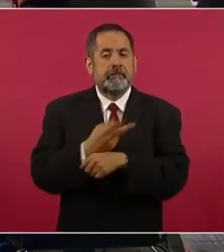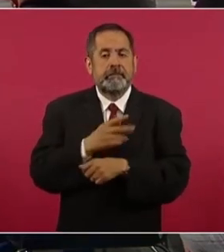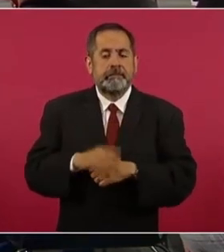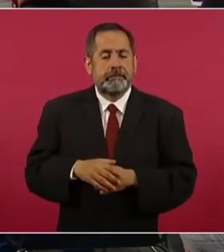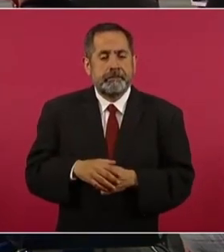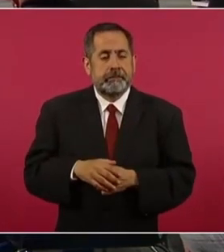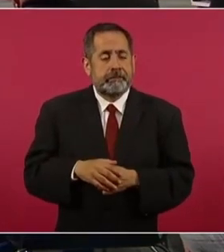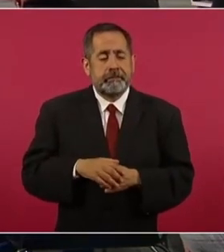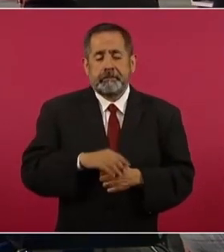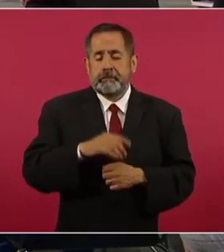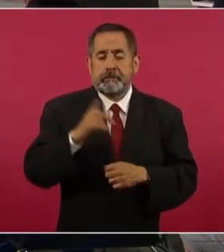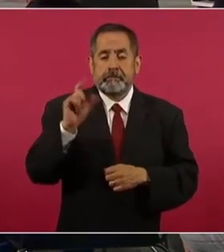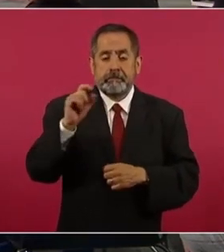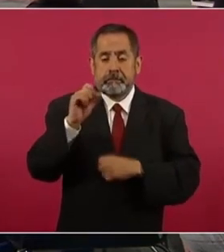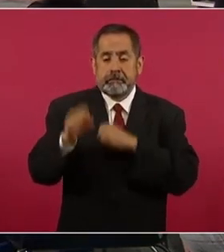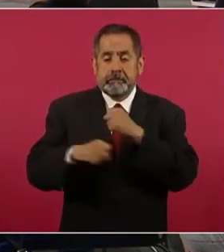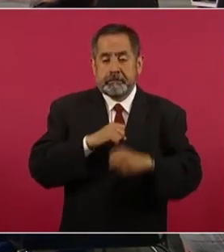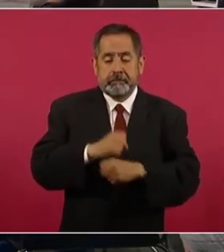después de 20 años,